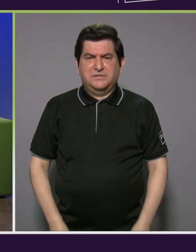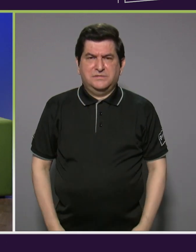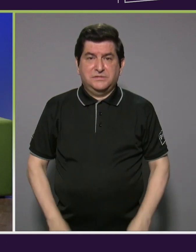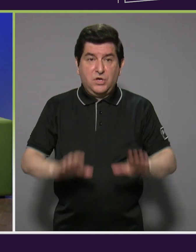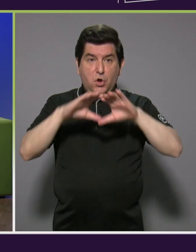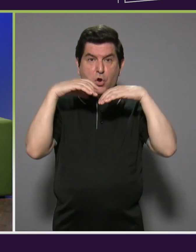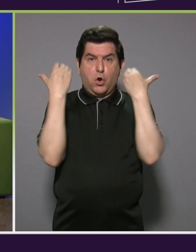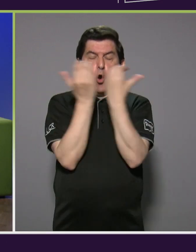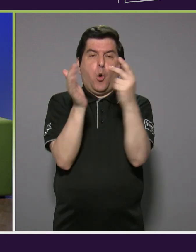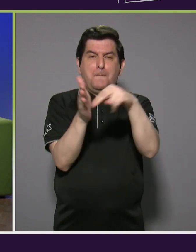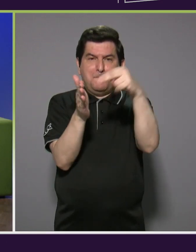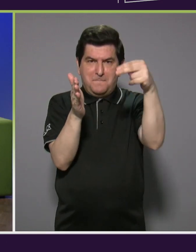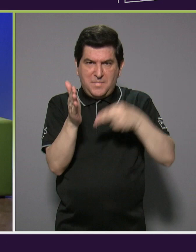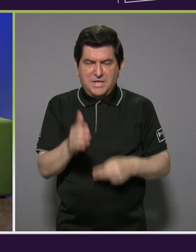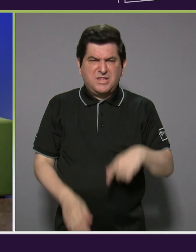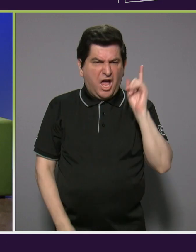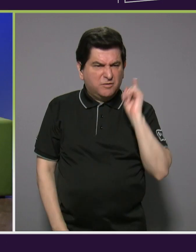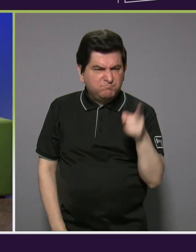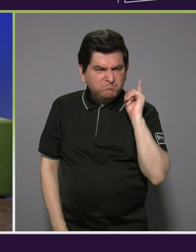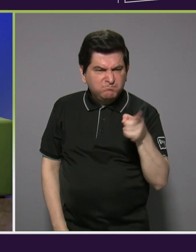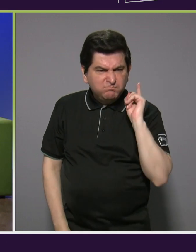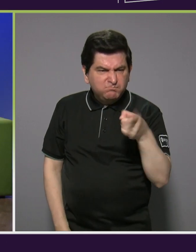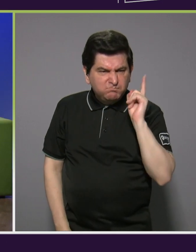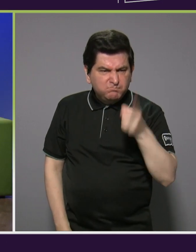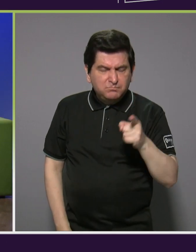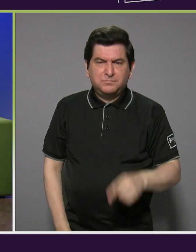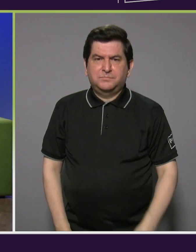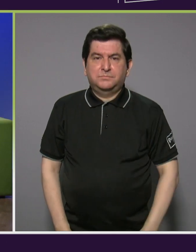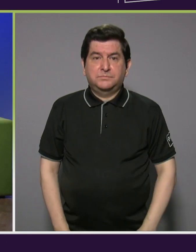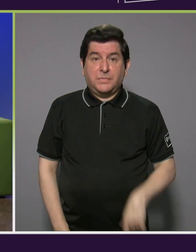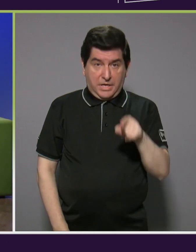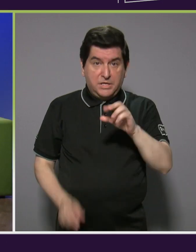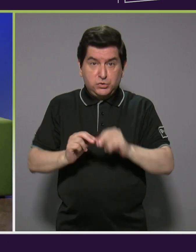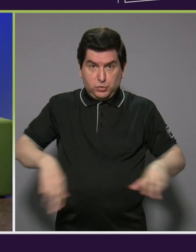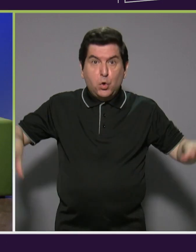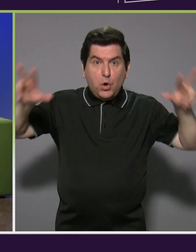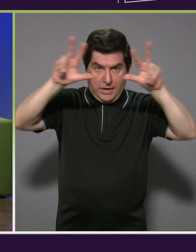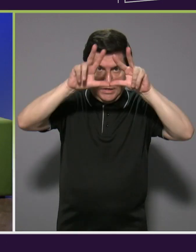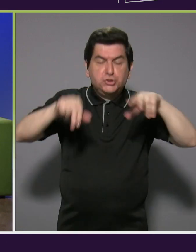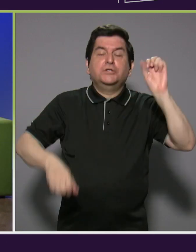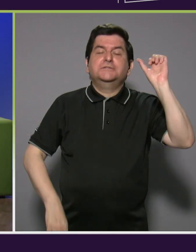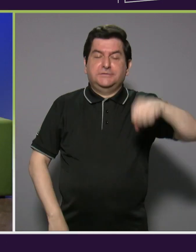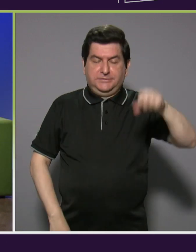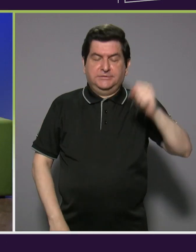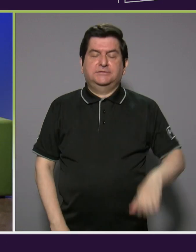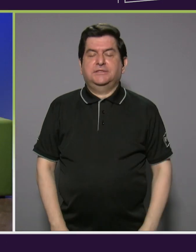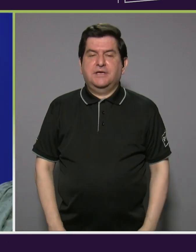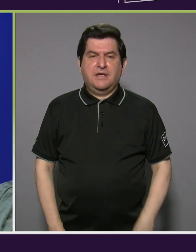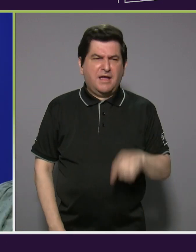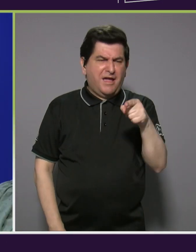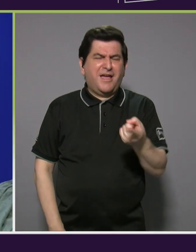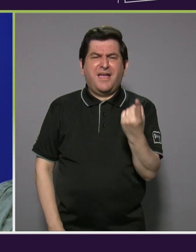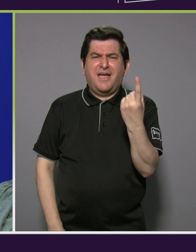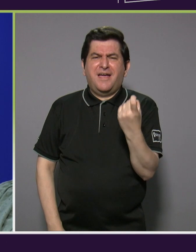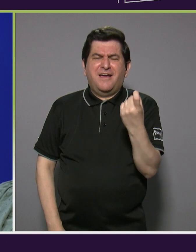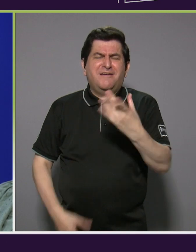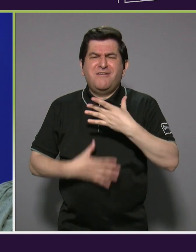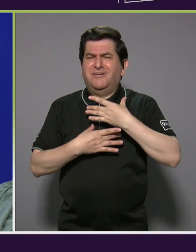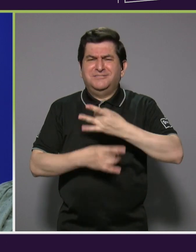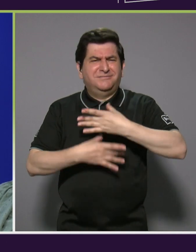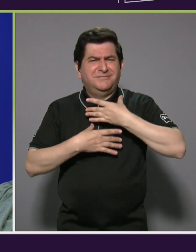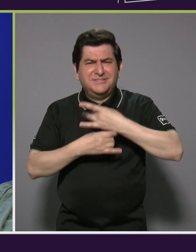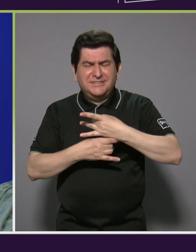la Convención los regañó por su, en la ONU. En Naciones Unidas, por su falta de interés